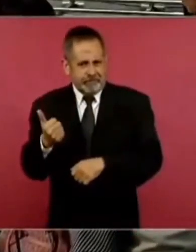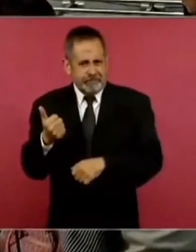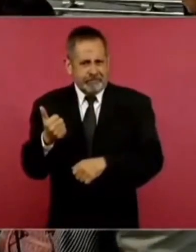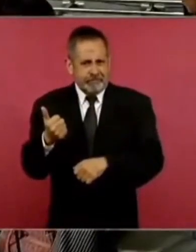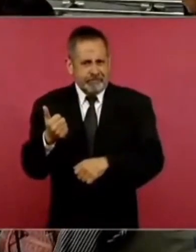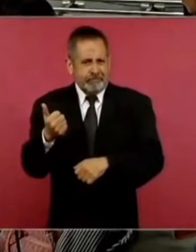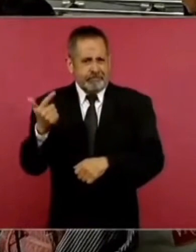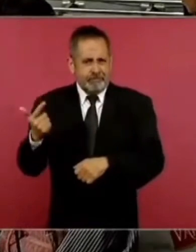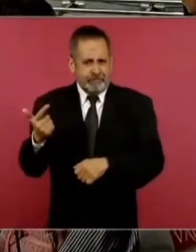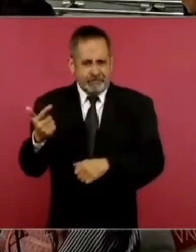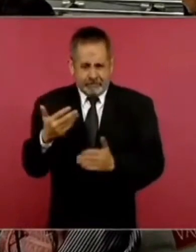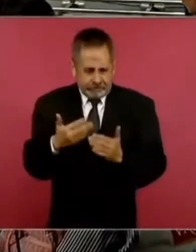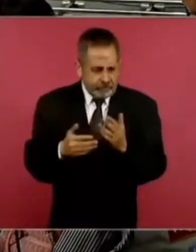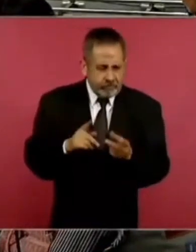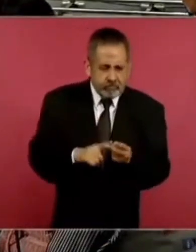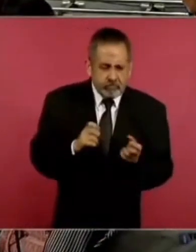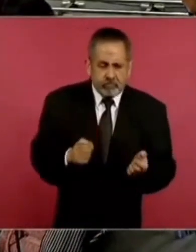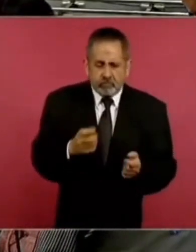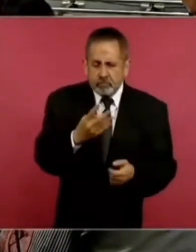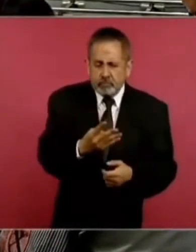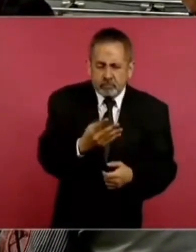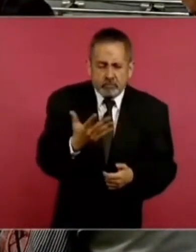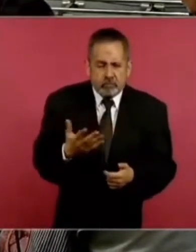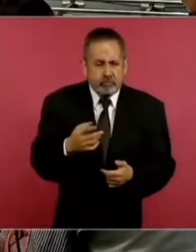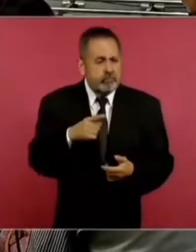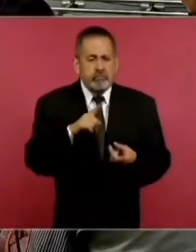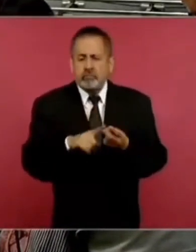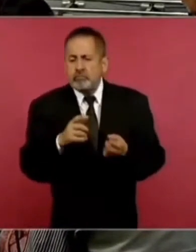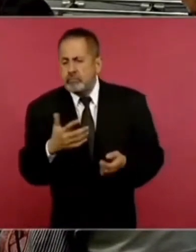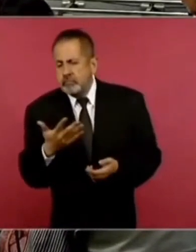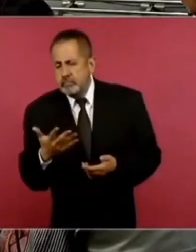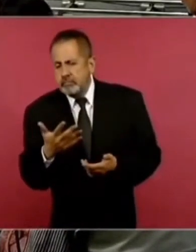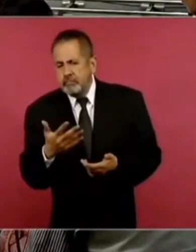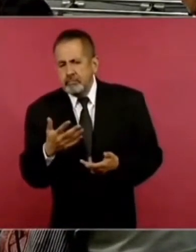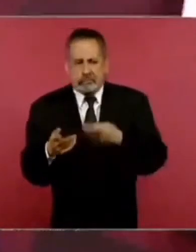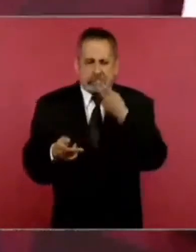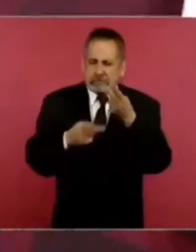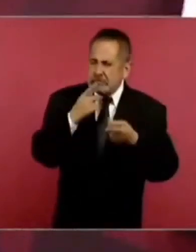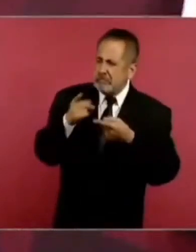6 y el 7. ¿Y dónde está el 4? ¿En dónde está el 5?